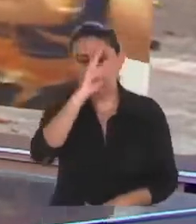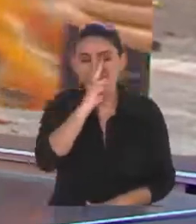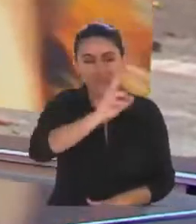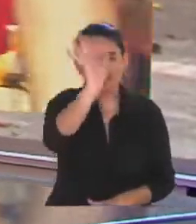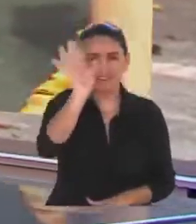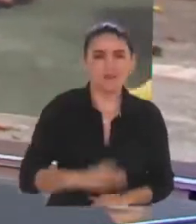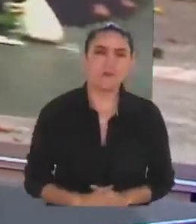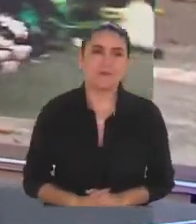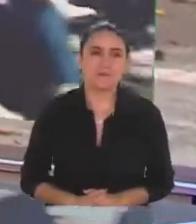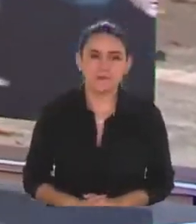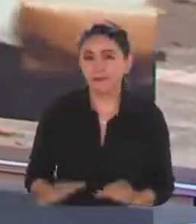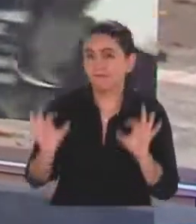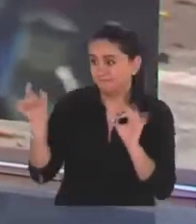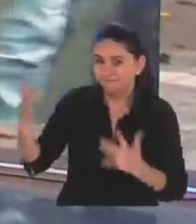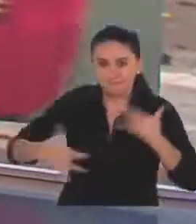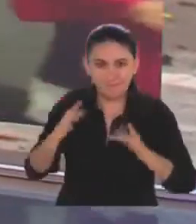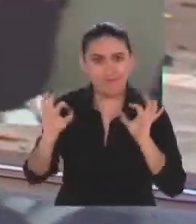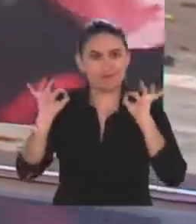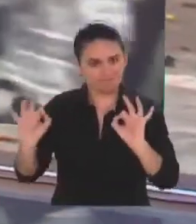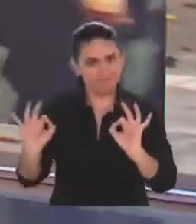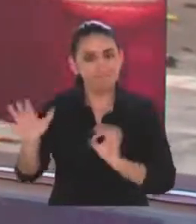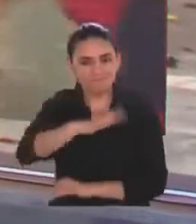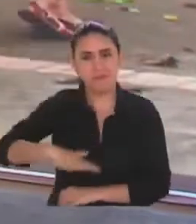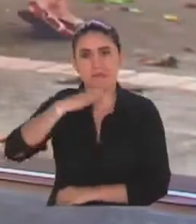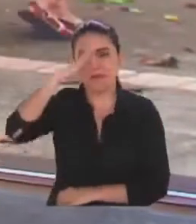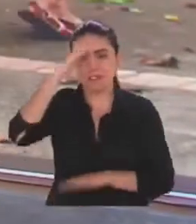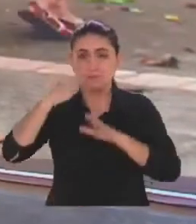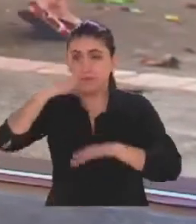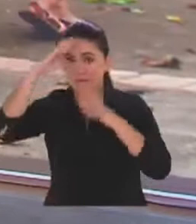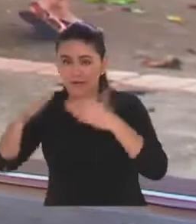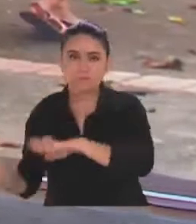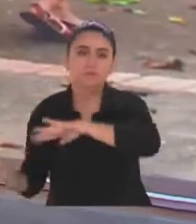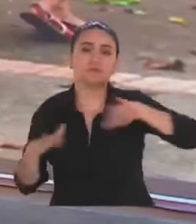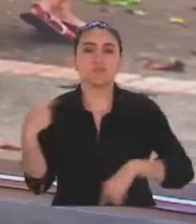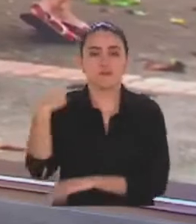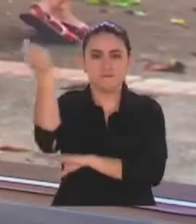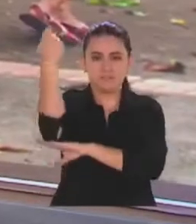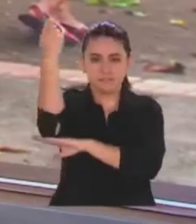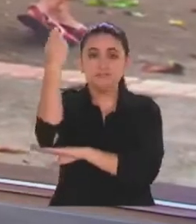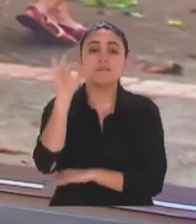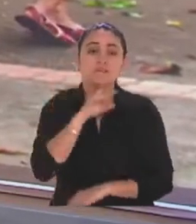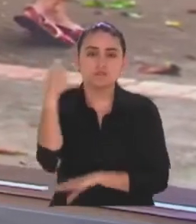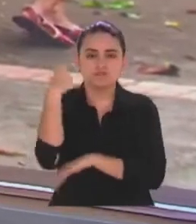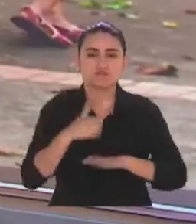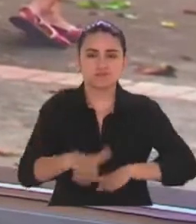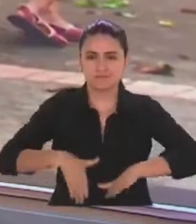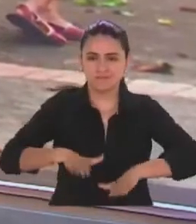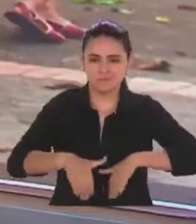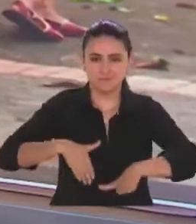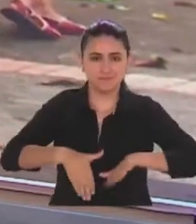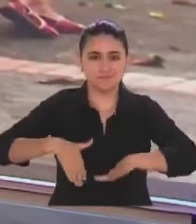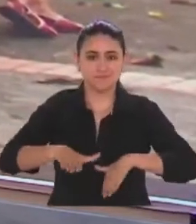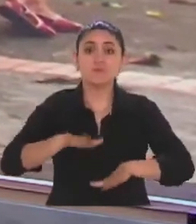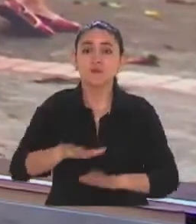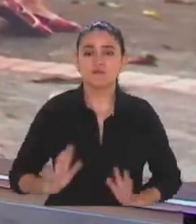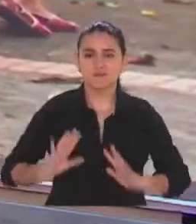Isa. Bueno, así es que se debe vivir la Feria de las Flores. Y en Medellín, ahora nos vamos para Villavicencio, donde se realiza la edición número 54 del